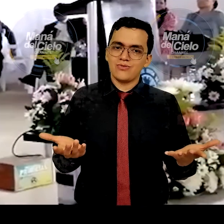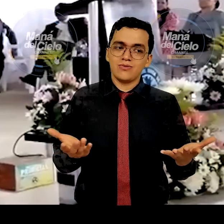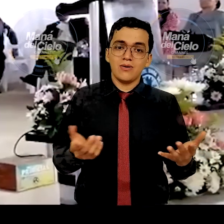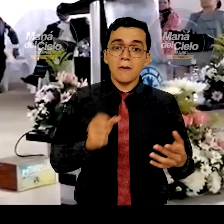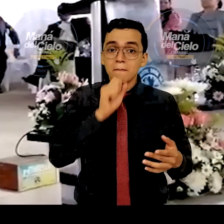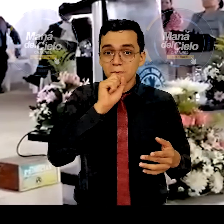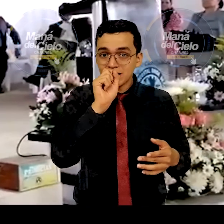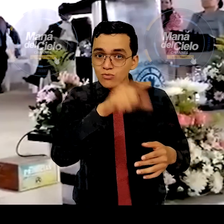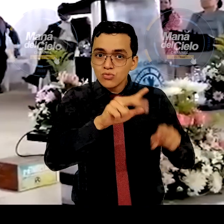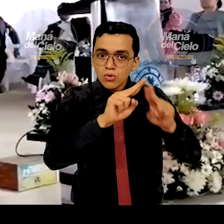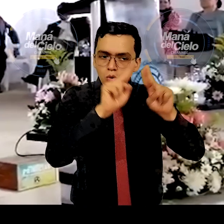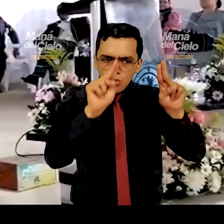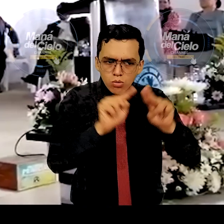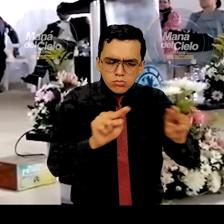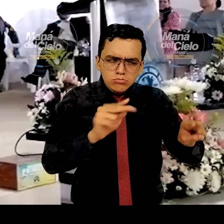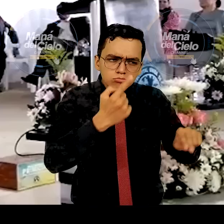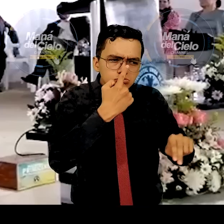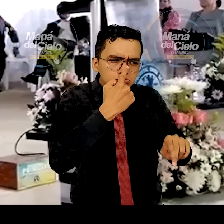cualquiera.